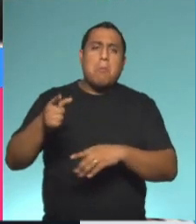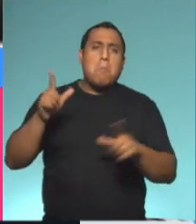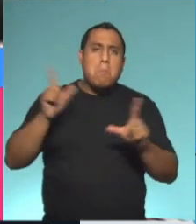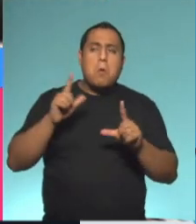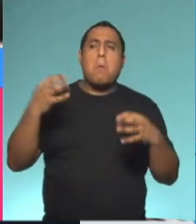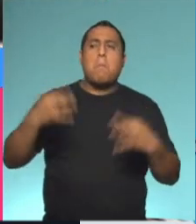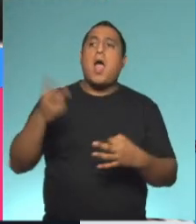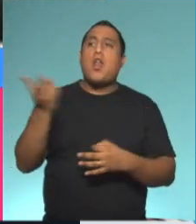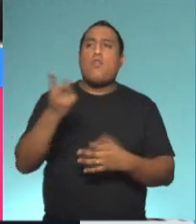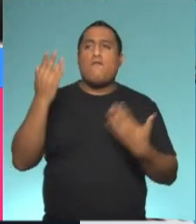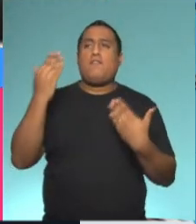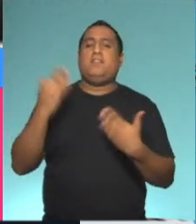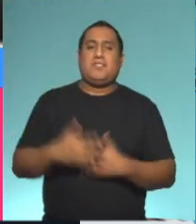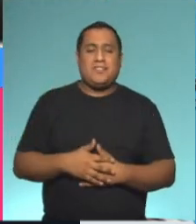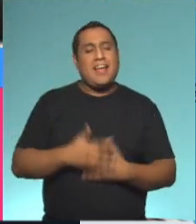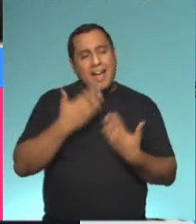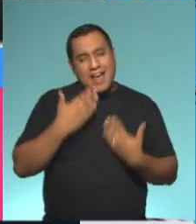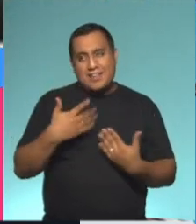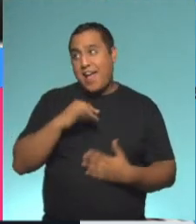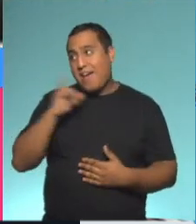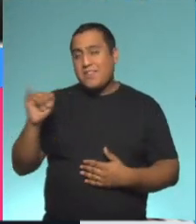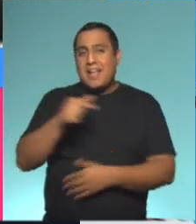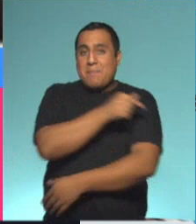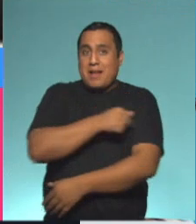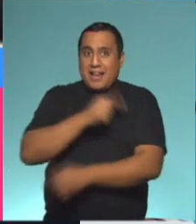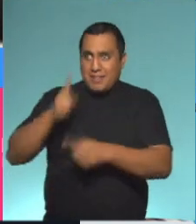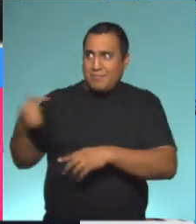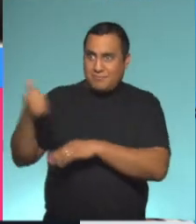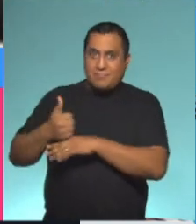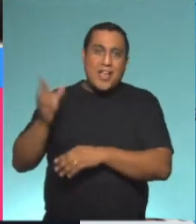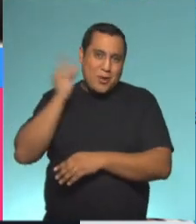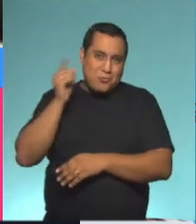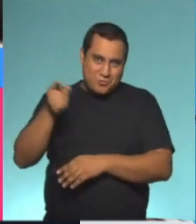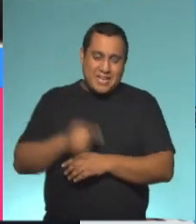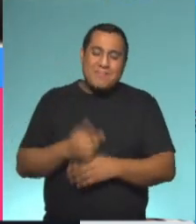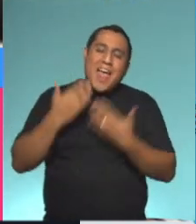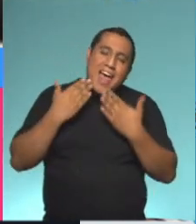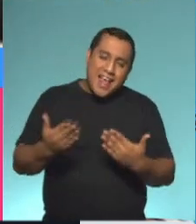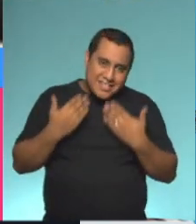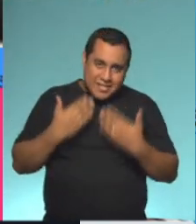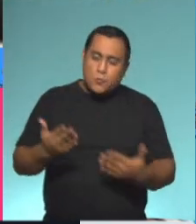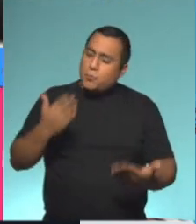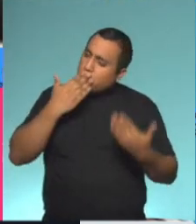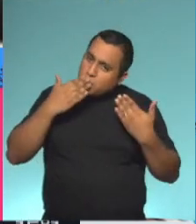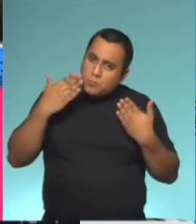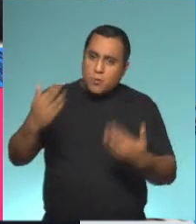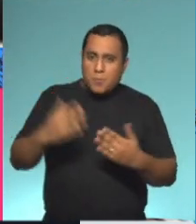bien. Los felicito a los dos. Gracias, sí, le voy a hacer extensivo a Mariela, que también está acá en el piso y te está escuchando. Gracias, Héctor, te mando un